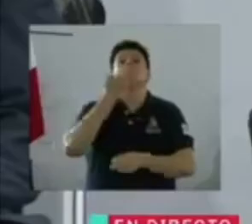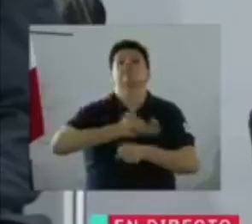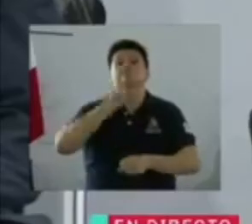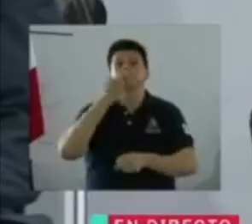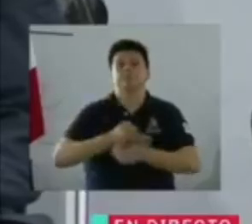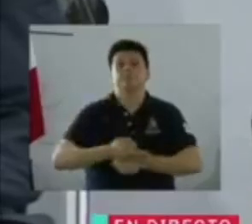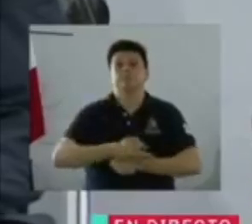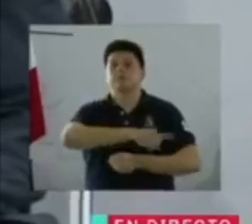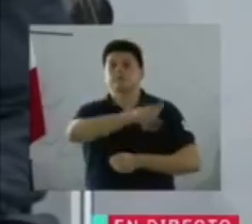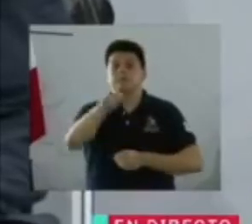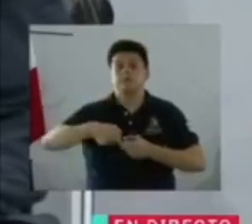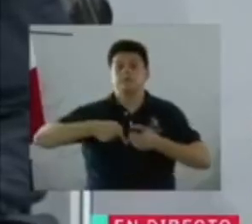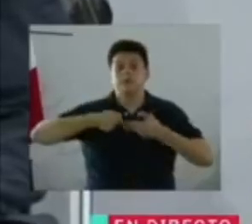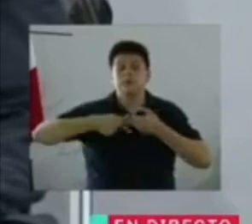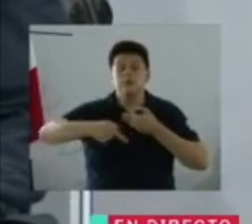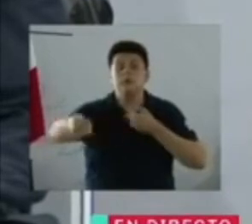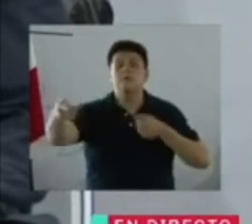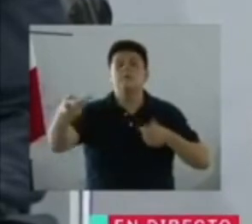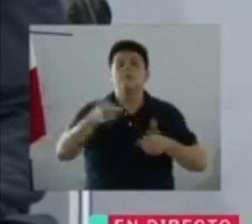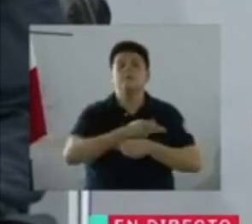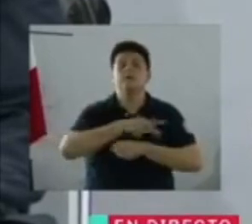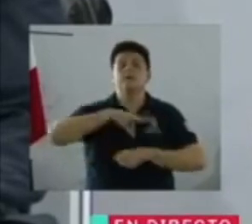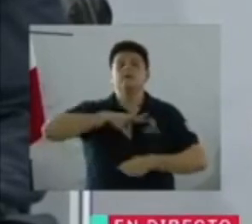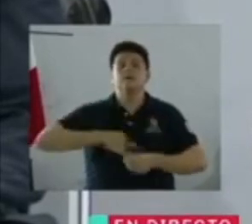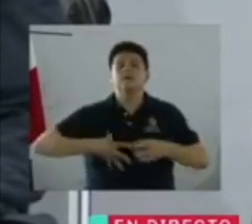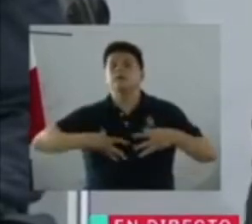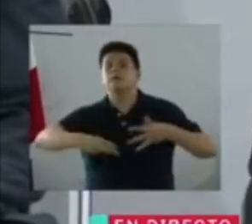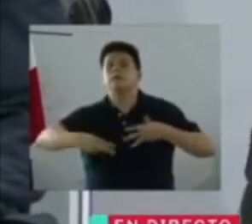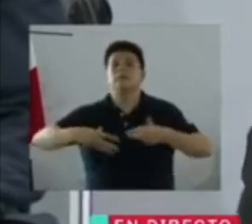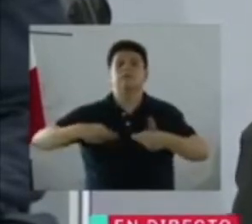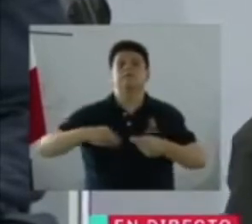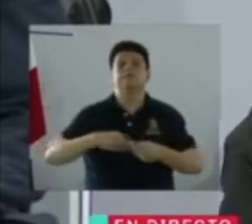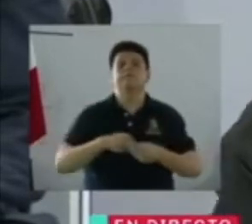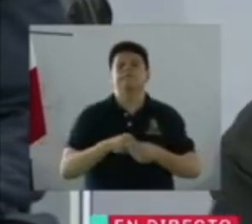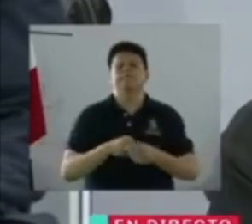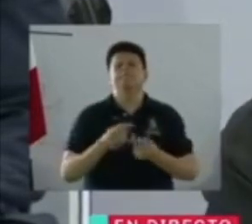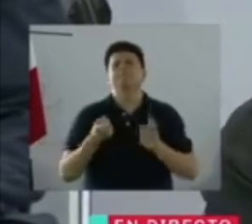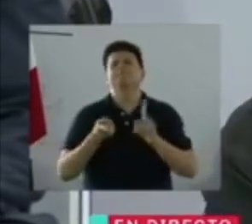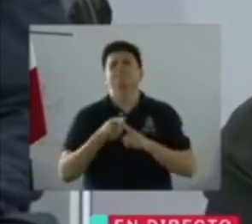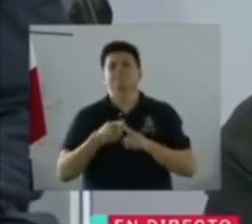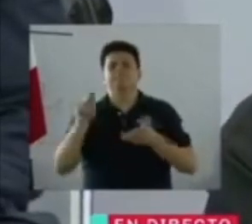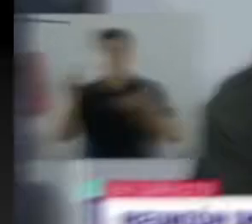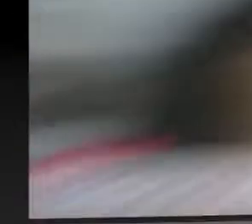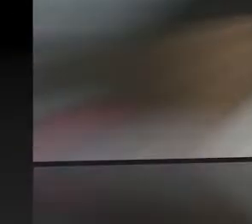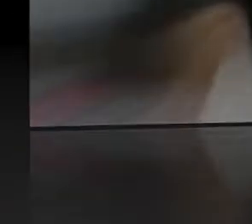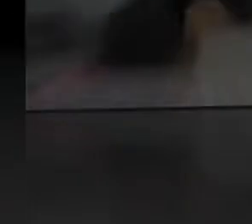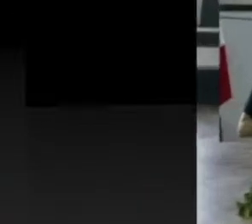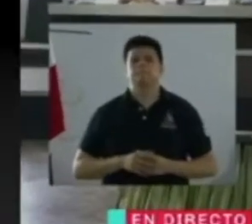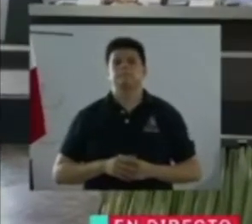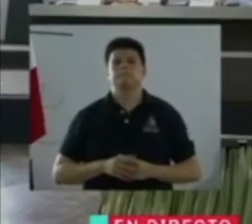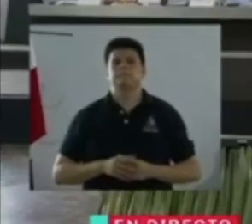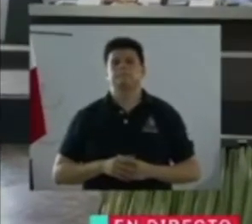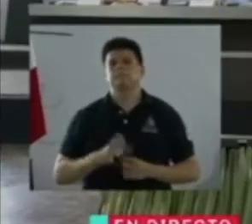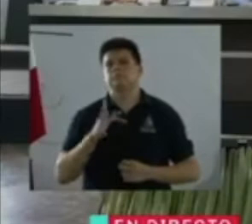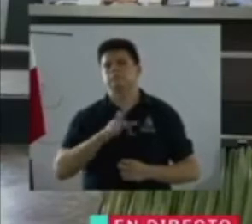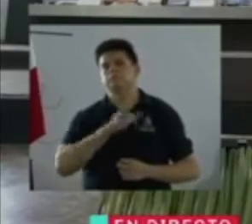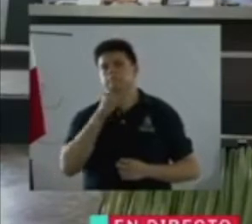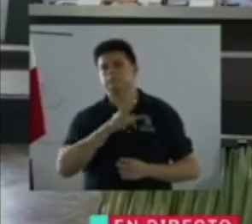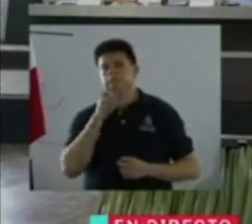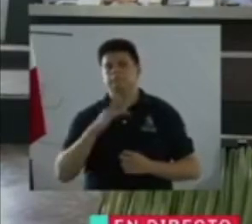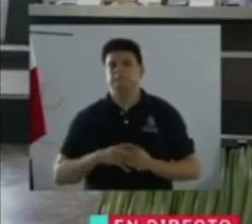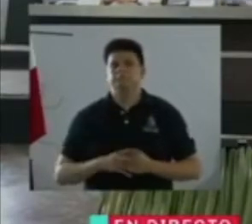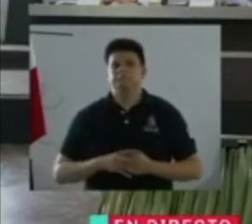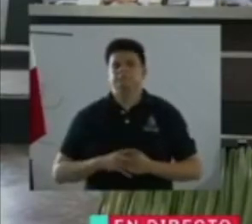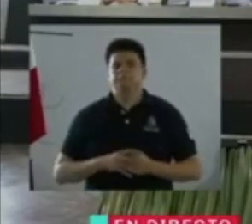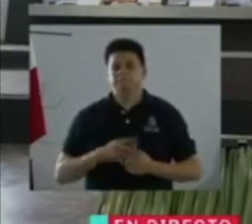que vendrán por esta emergencia. Atentamente, los gobernadores aquí presentes. Creo que